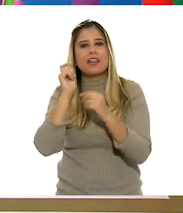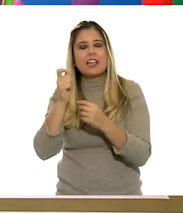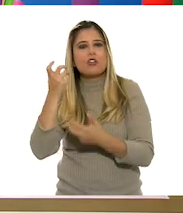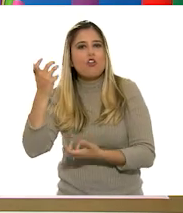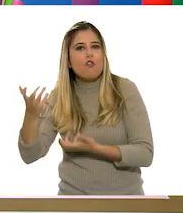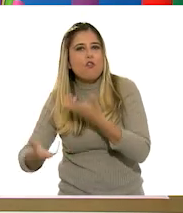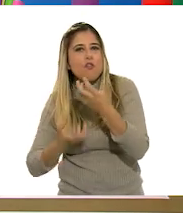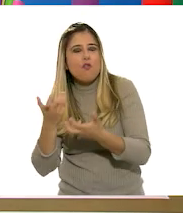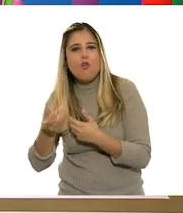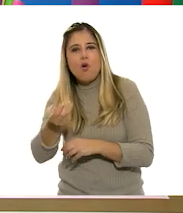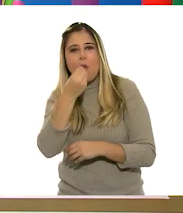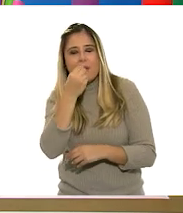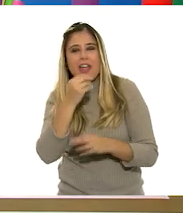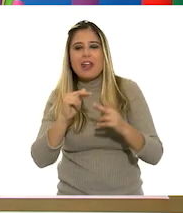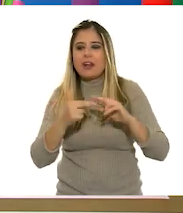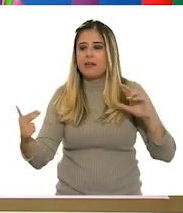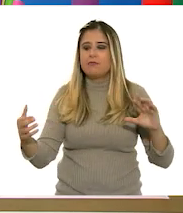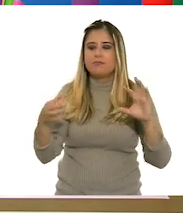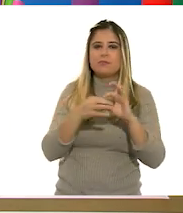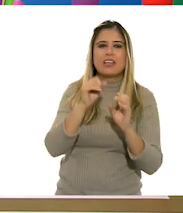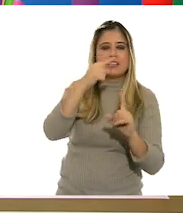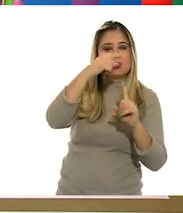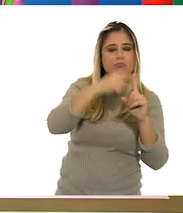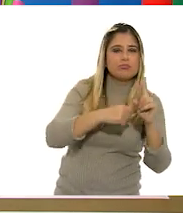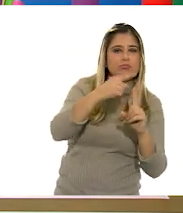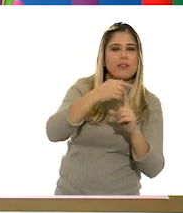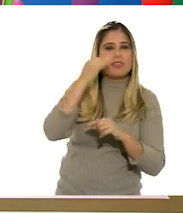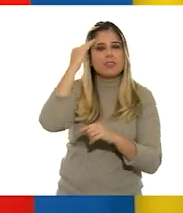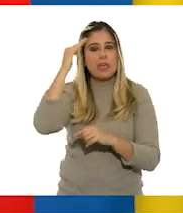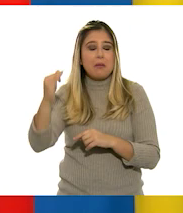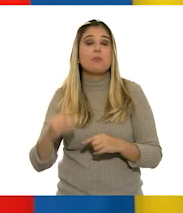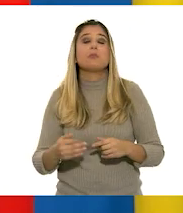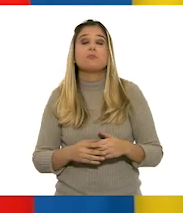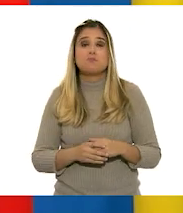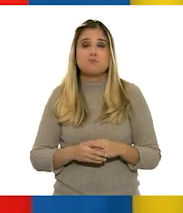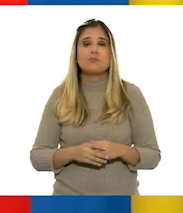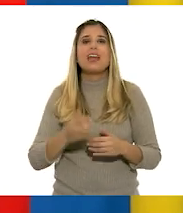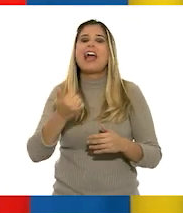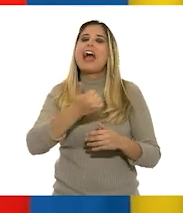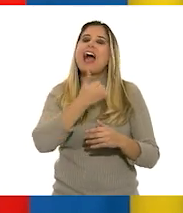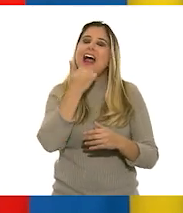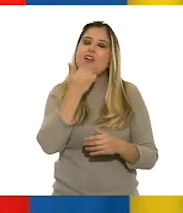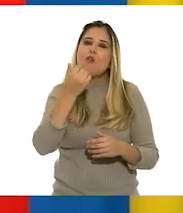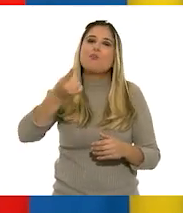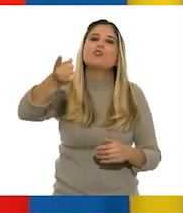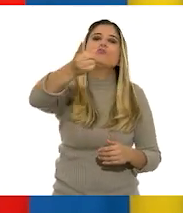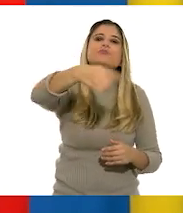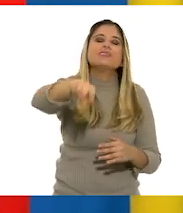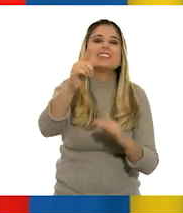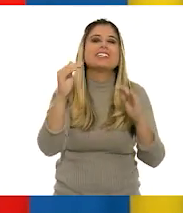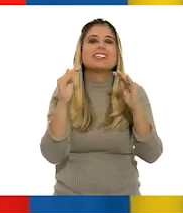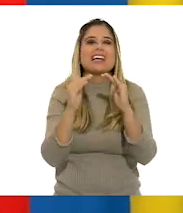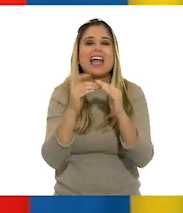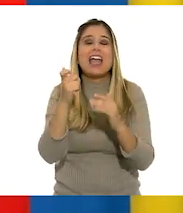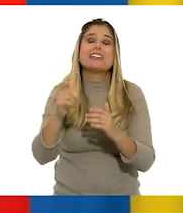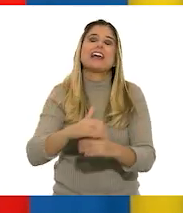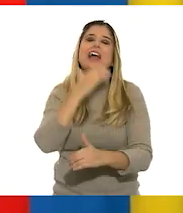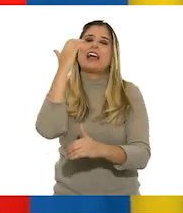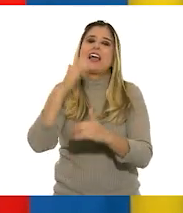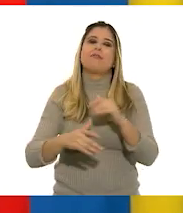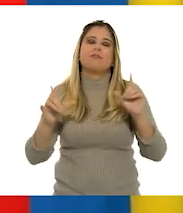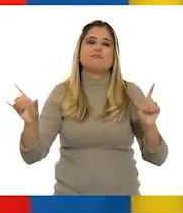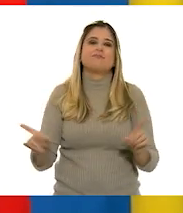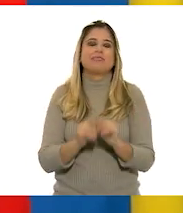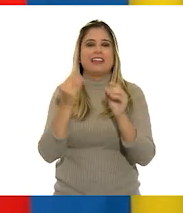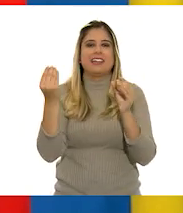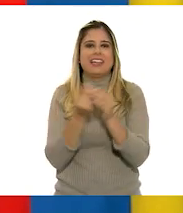cocción de los alimentos y su relación con la temperatura y el tiempo. Alumnas y alumnos en casa, con esto doy por terminada la